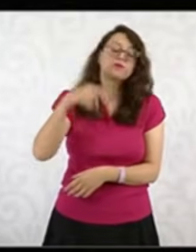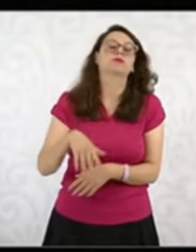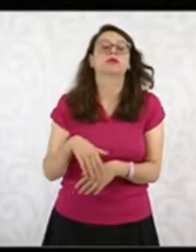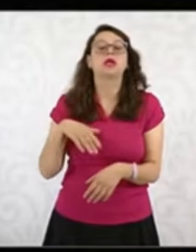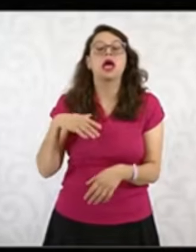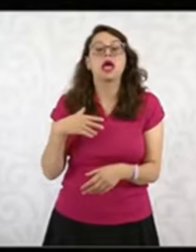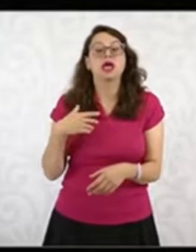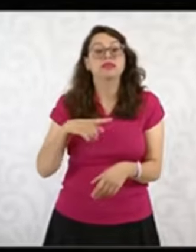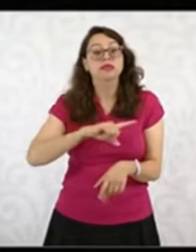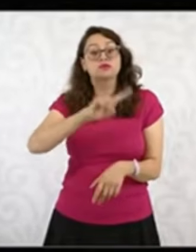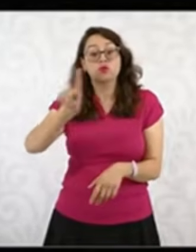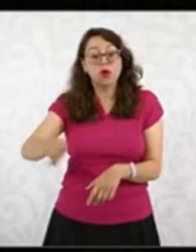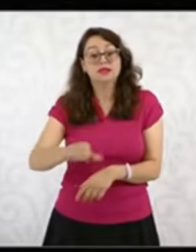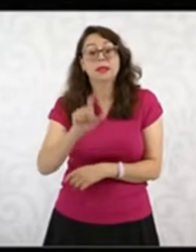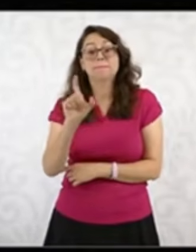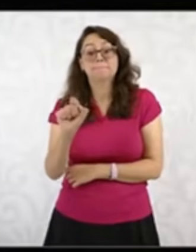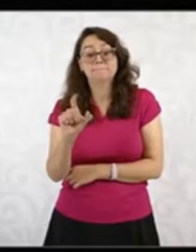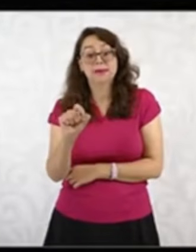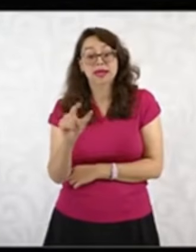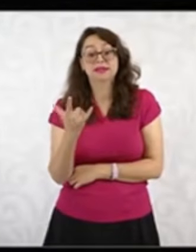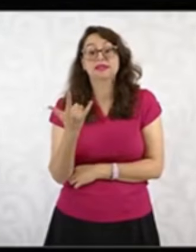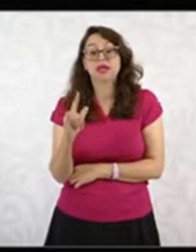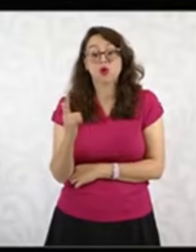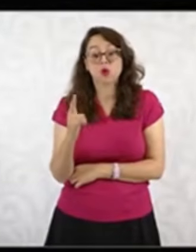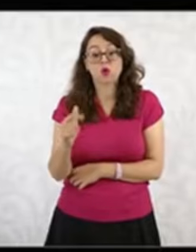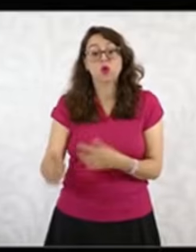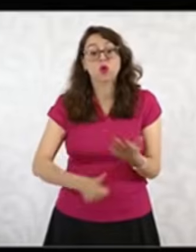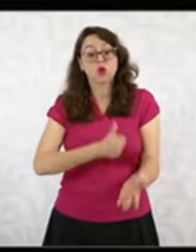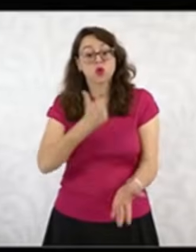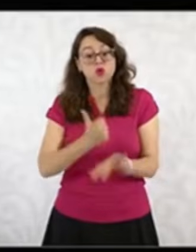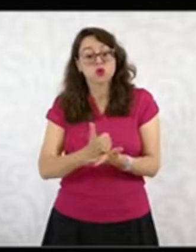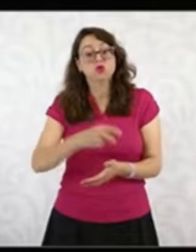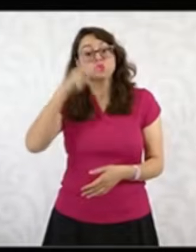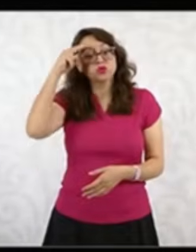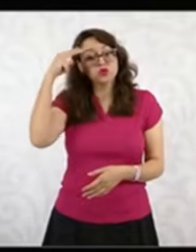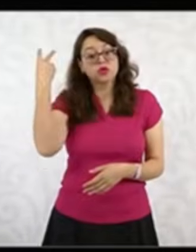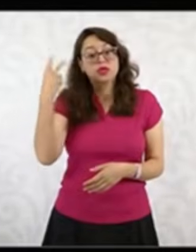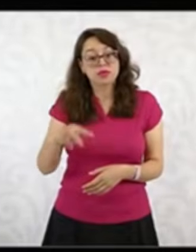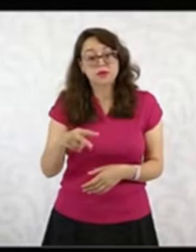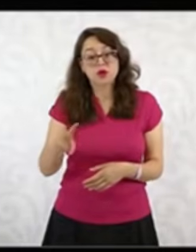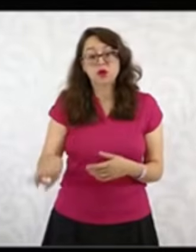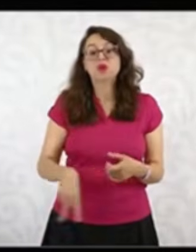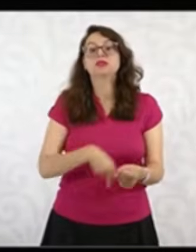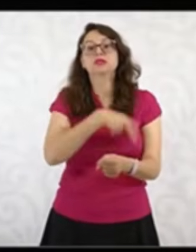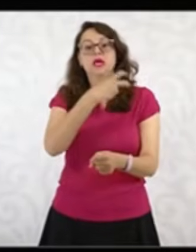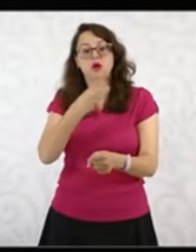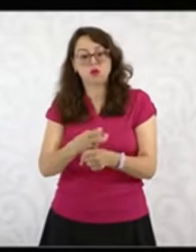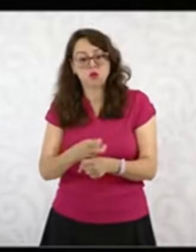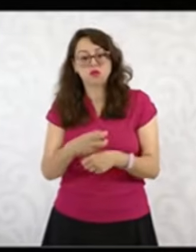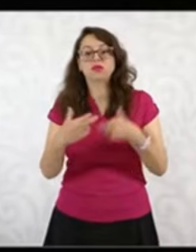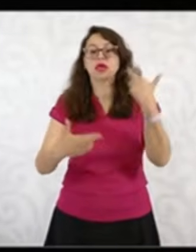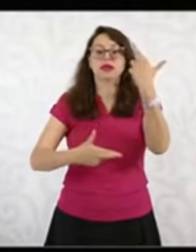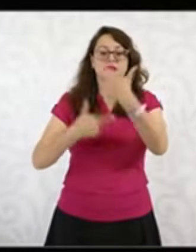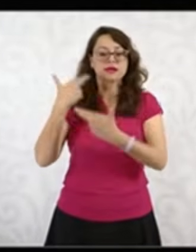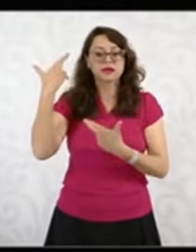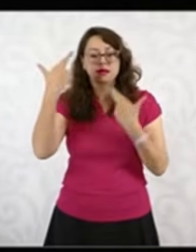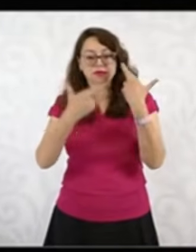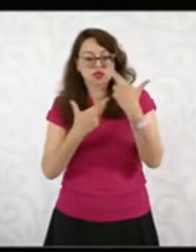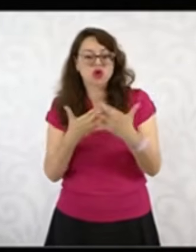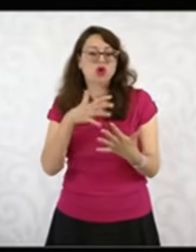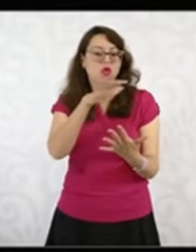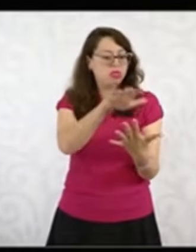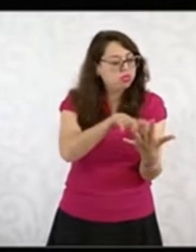20 de julio tenemos en la Ciudad de México la siguiente ronda, en donde ya vamos a discutir